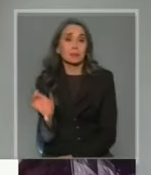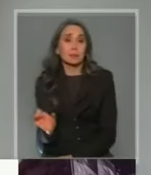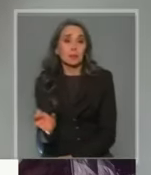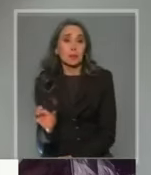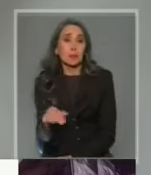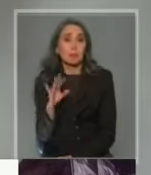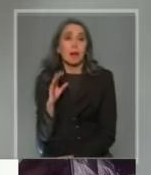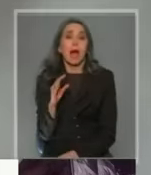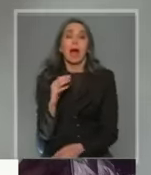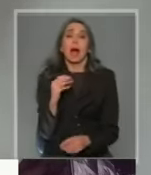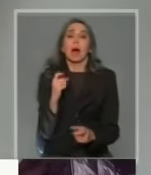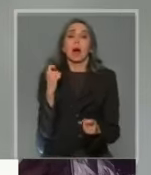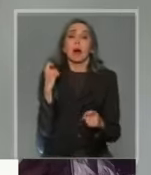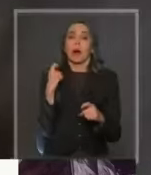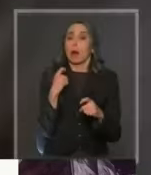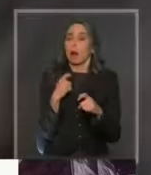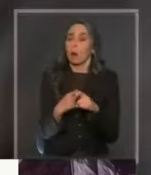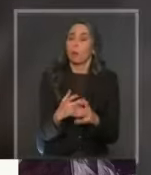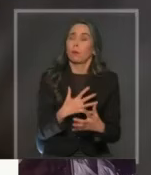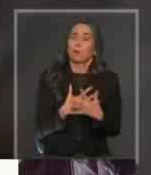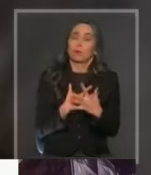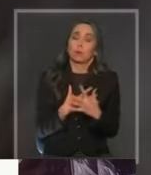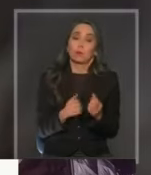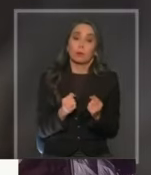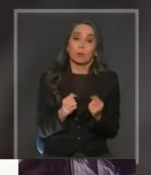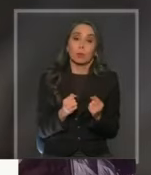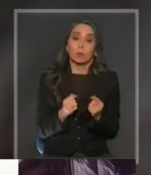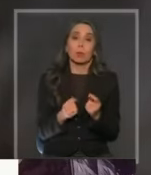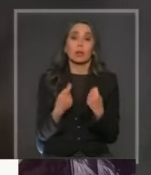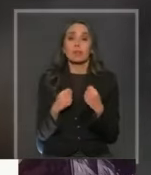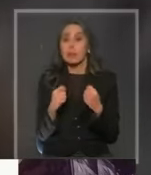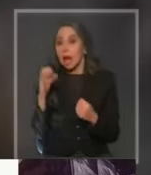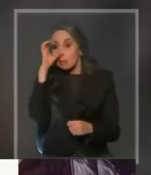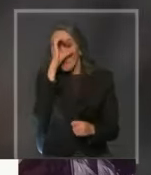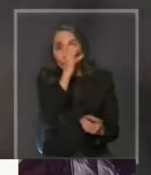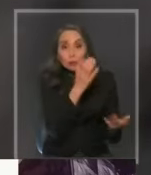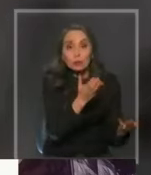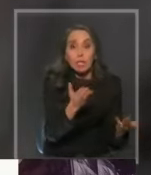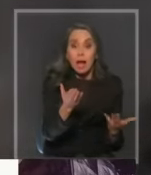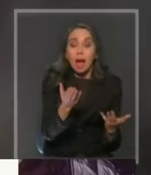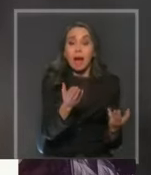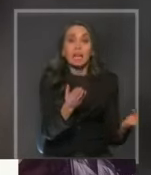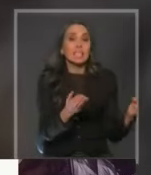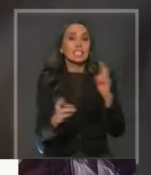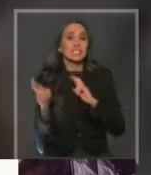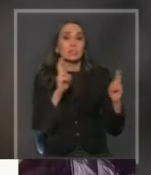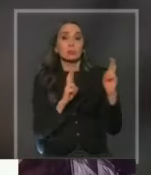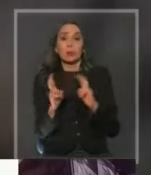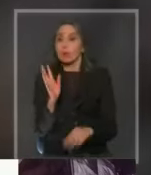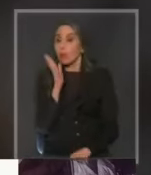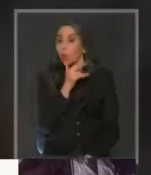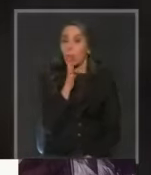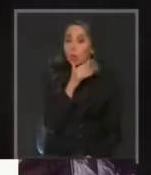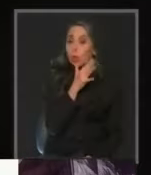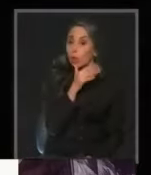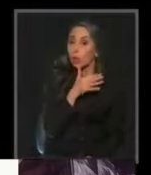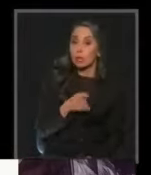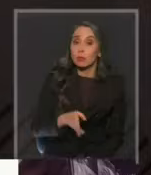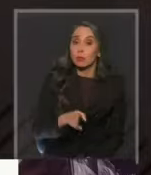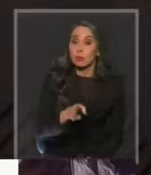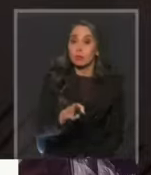duro todavía es tratar de buscar respuestas donde no las tenemos todavía.